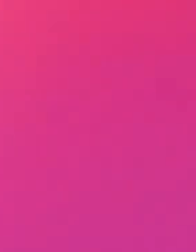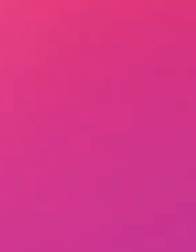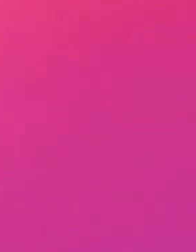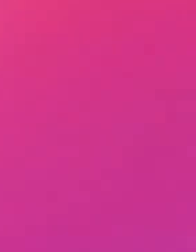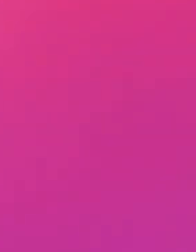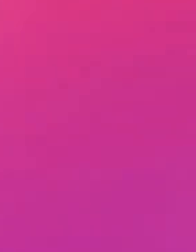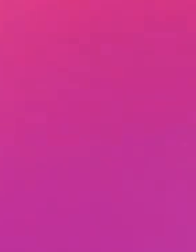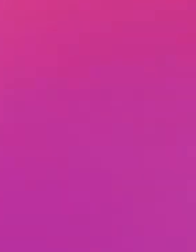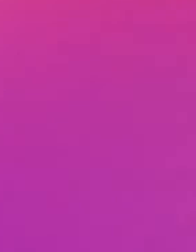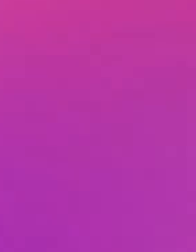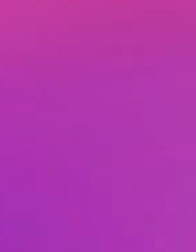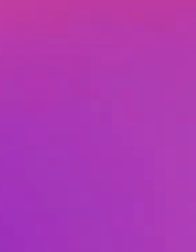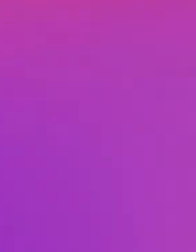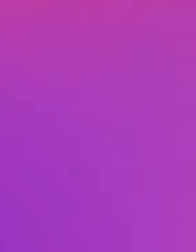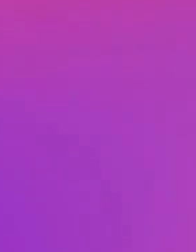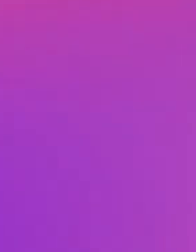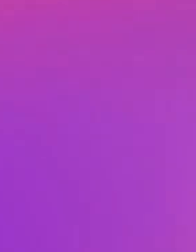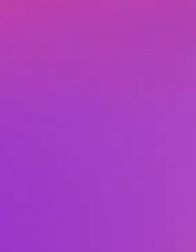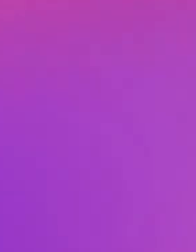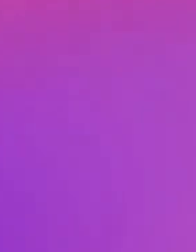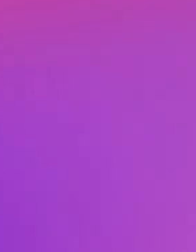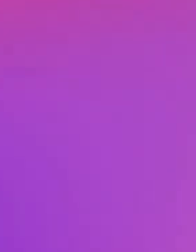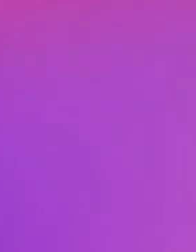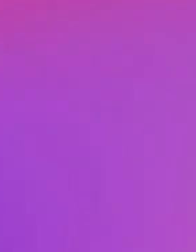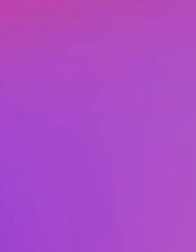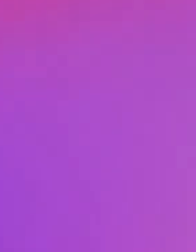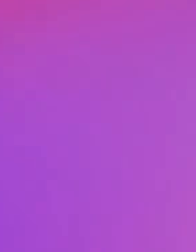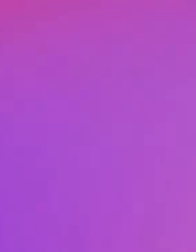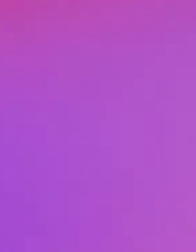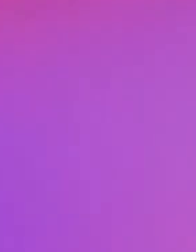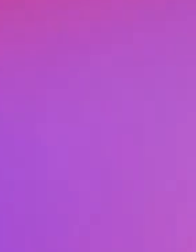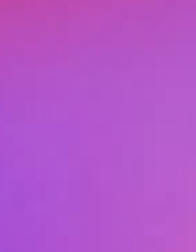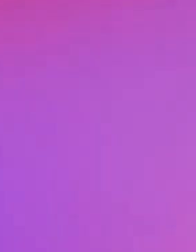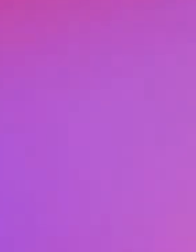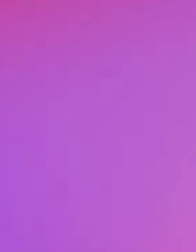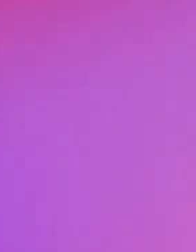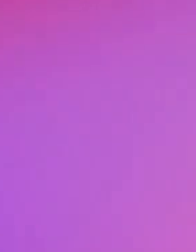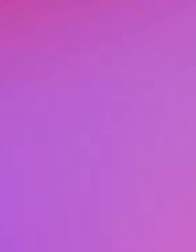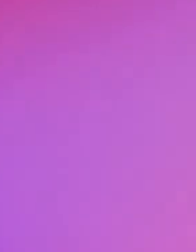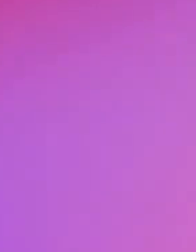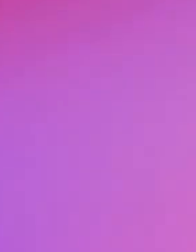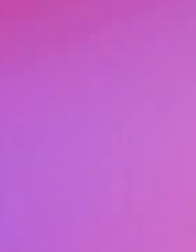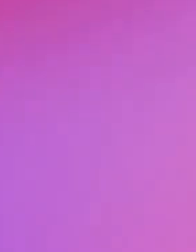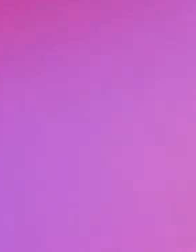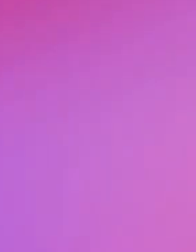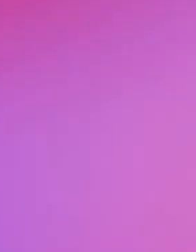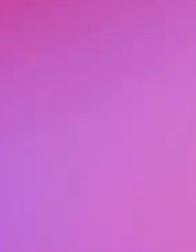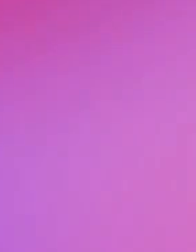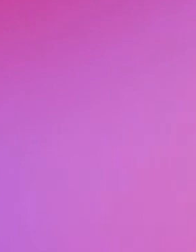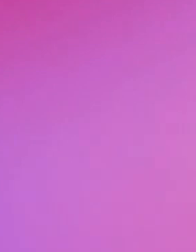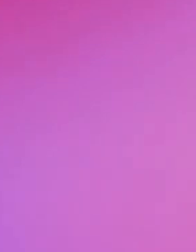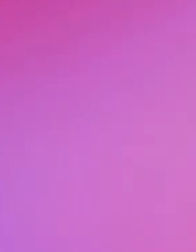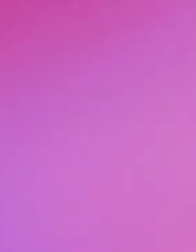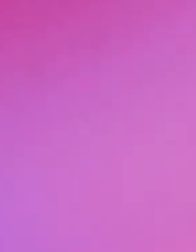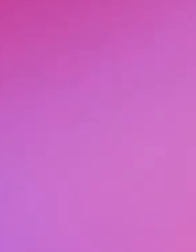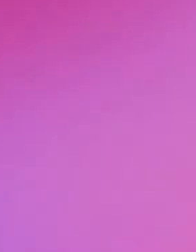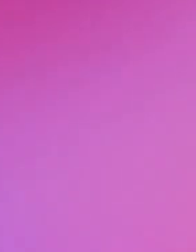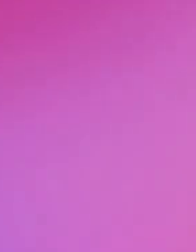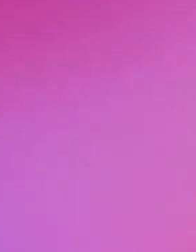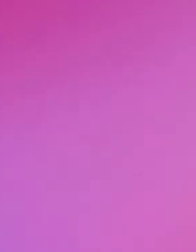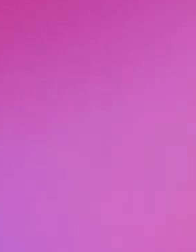También te invitamos a que consultes la plataforma nuevaescuelamexicana.cep.gov.mx.